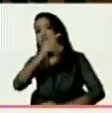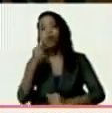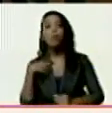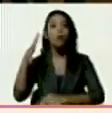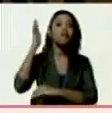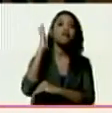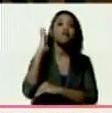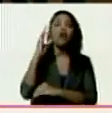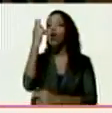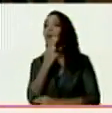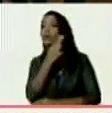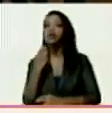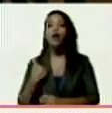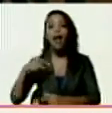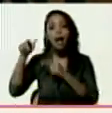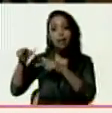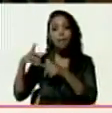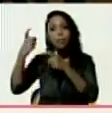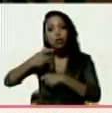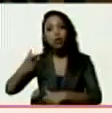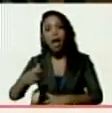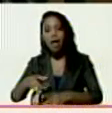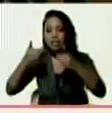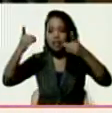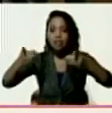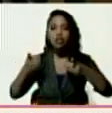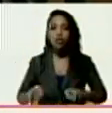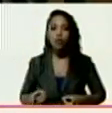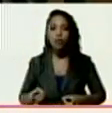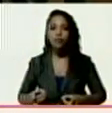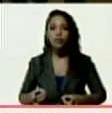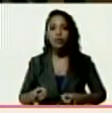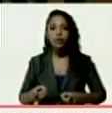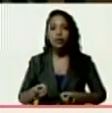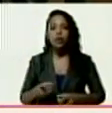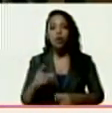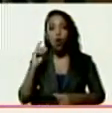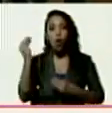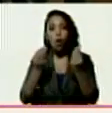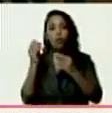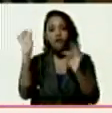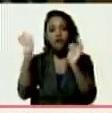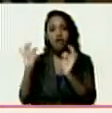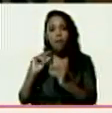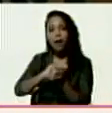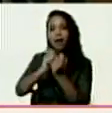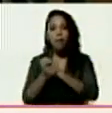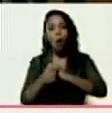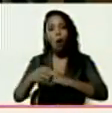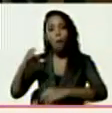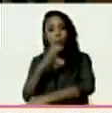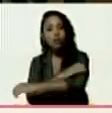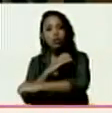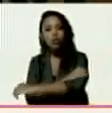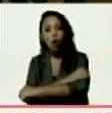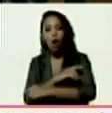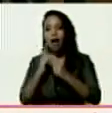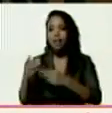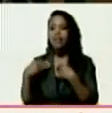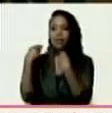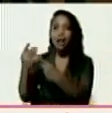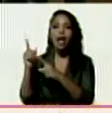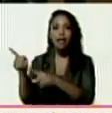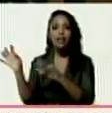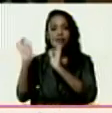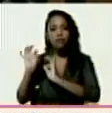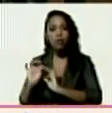parlamentarios comprometidos con nuestra gente, decidimos insurgir como una alternativa de cambio, de oposición, para dar al traste a estos extremos que no le